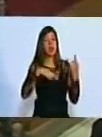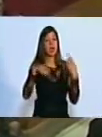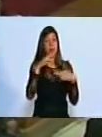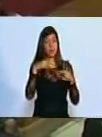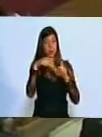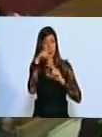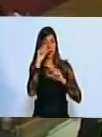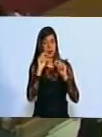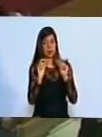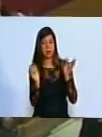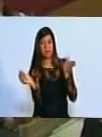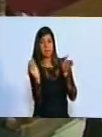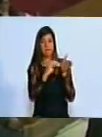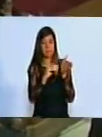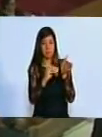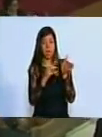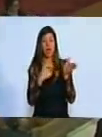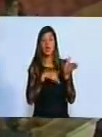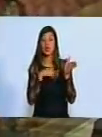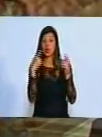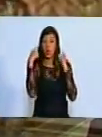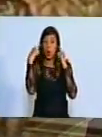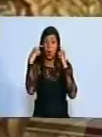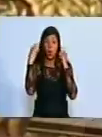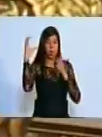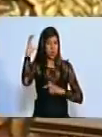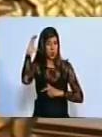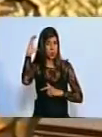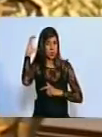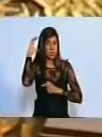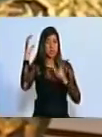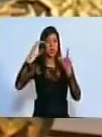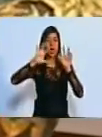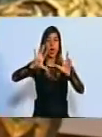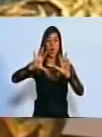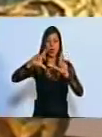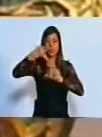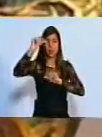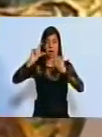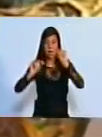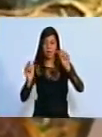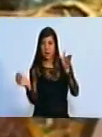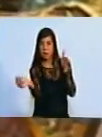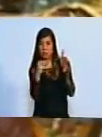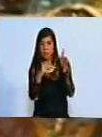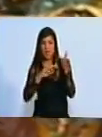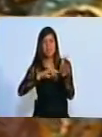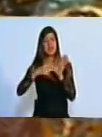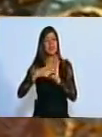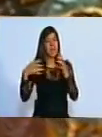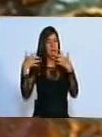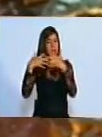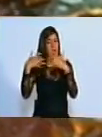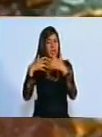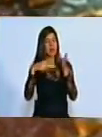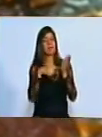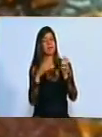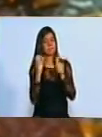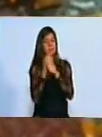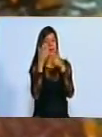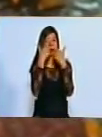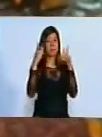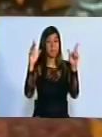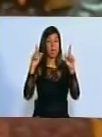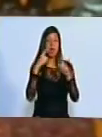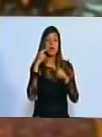bolivariana. Y debemos estar conscientes de que la octava estrella es una de las tantas batallas, así como es la posibilidad de